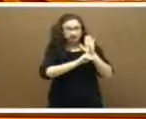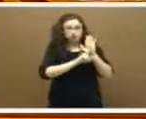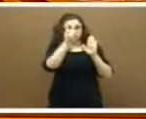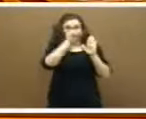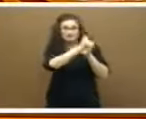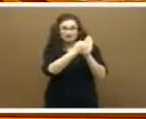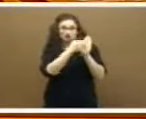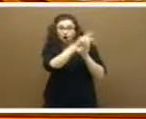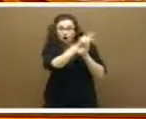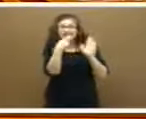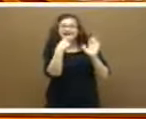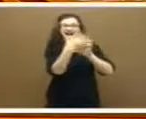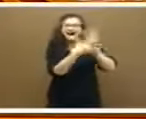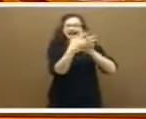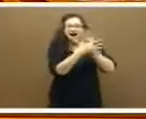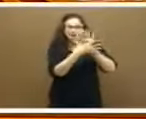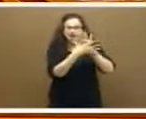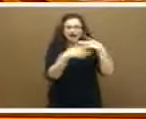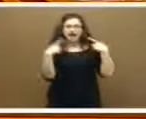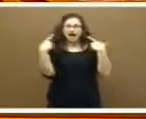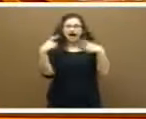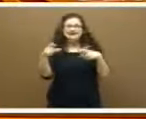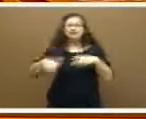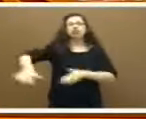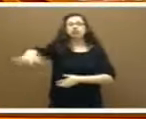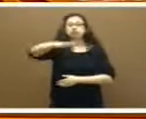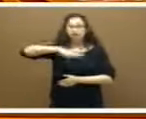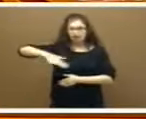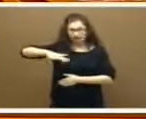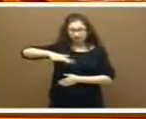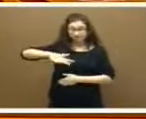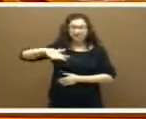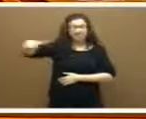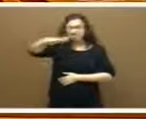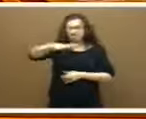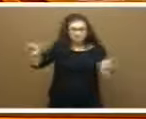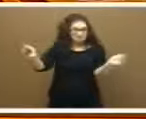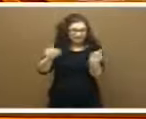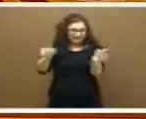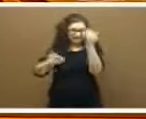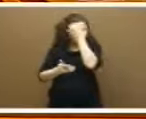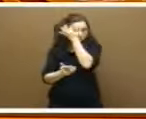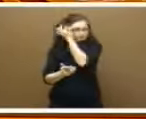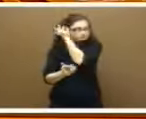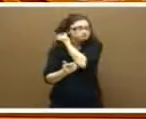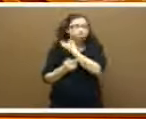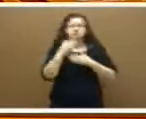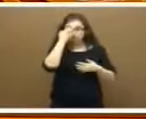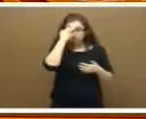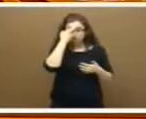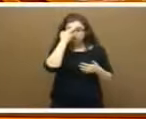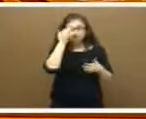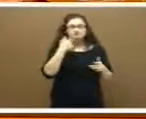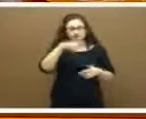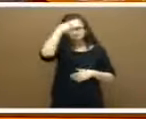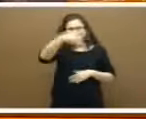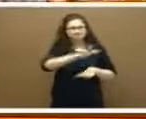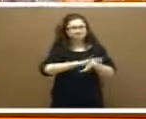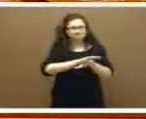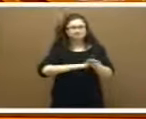de consejos de salud de zona, y la zona tiene un ámbito territorial muy, muy pequeño. Yo puedo entender que un gobierno que tiene que tomar decisiones